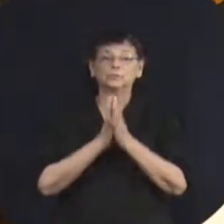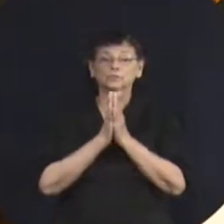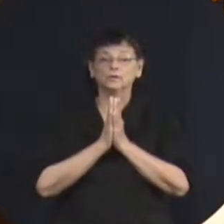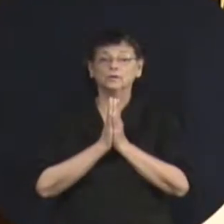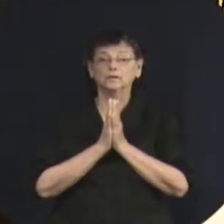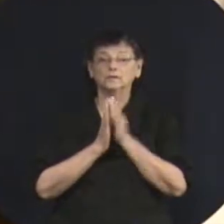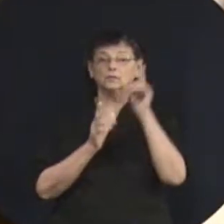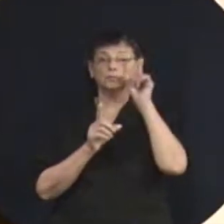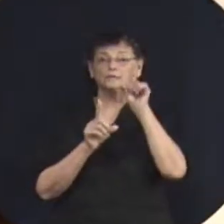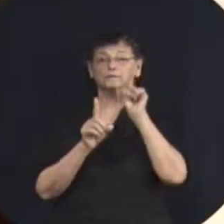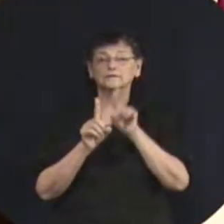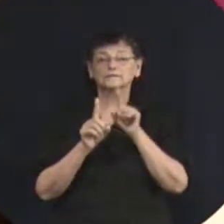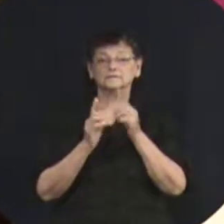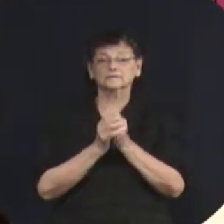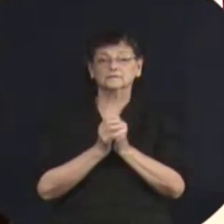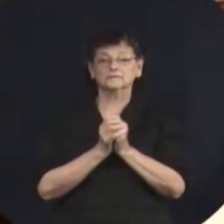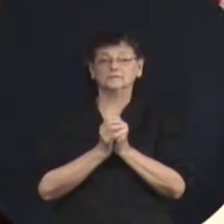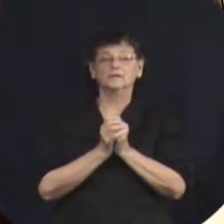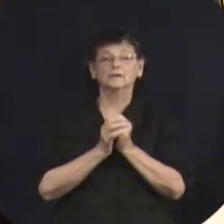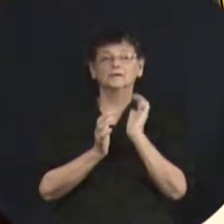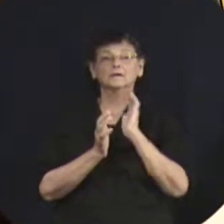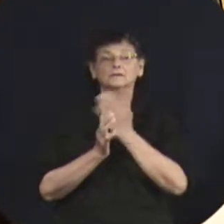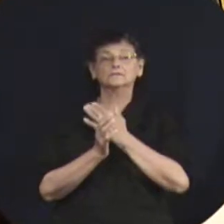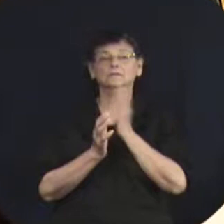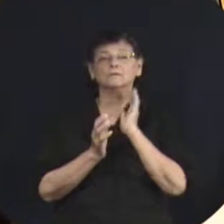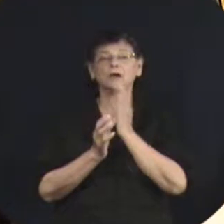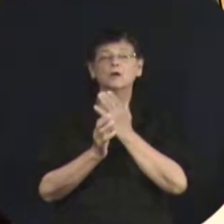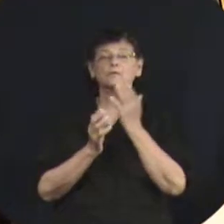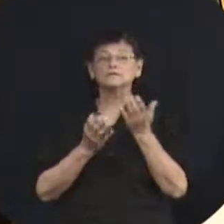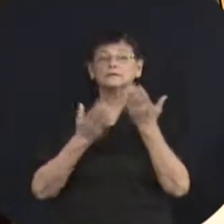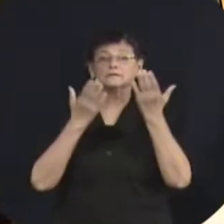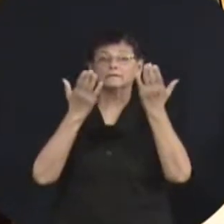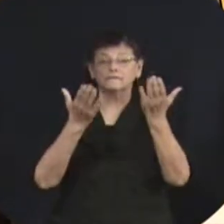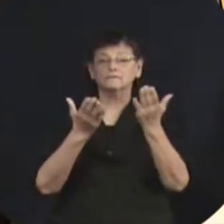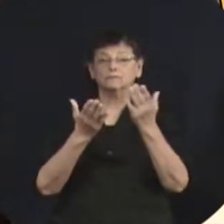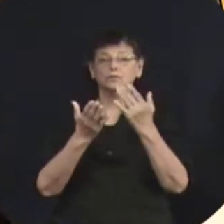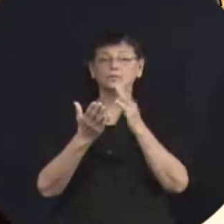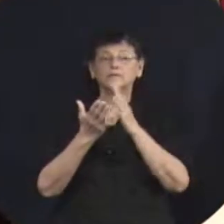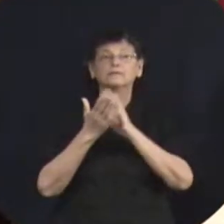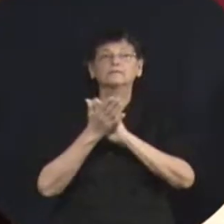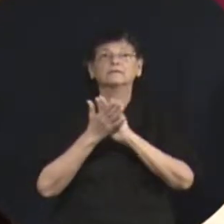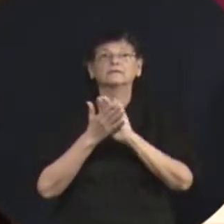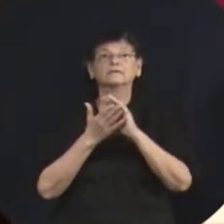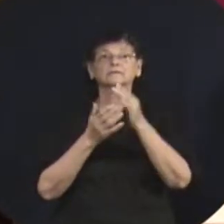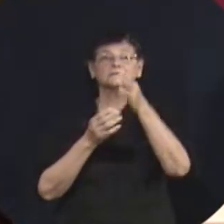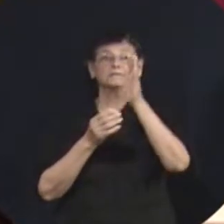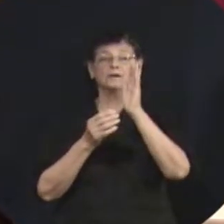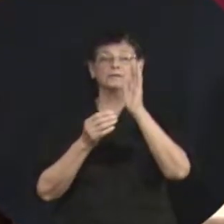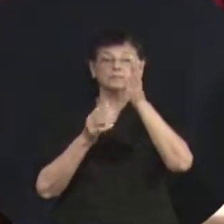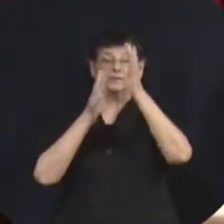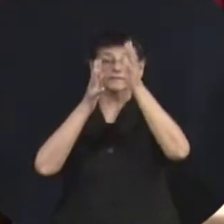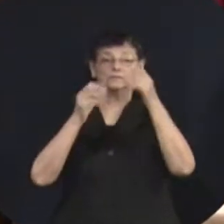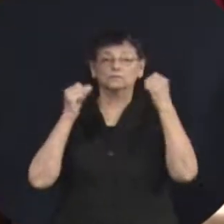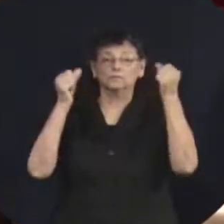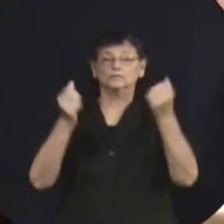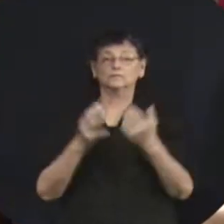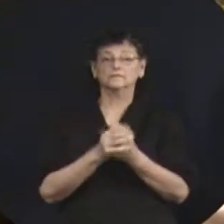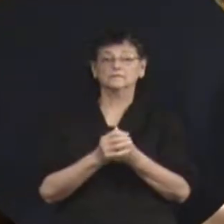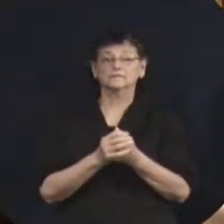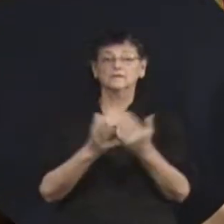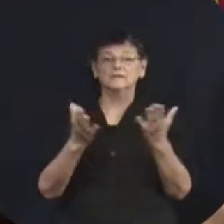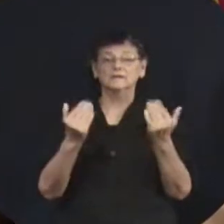Oren, hermanos y hermanas, para que este nuestro sacrificio sea agradable a Dios, Padre Todopoderoso.